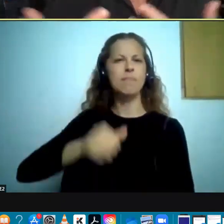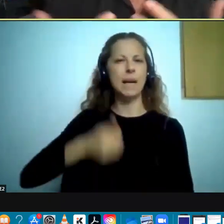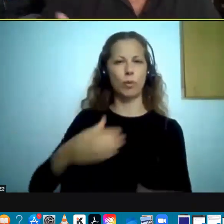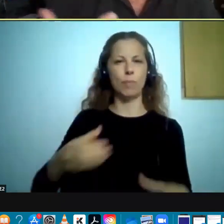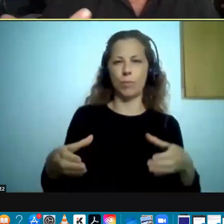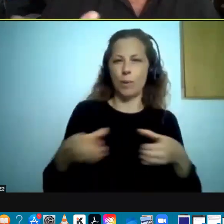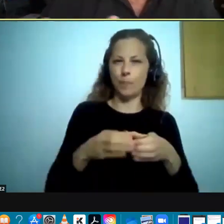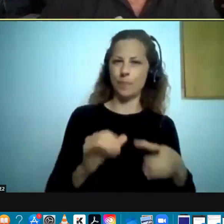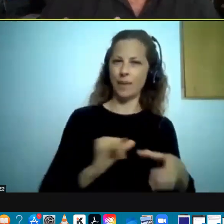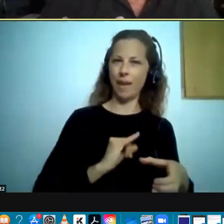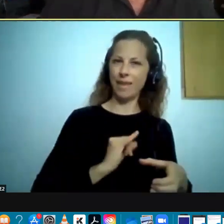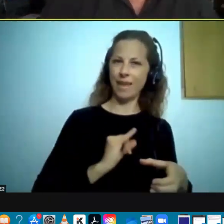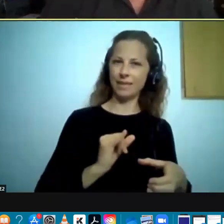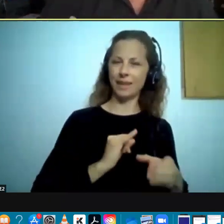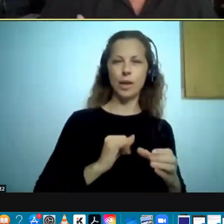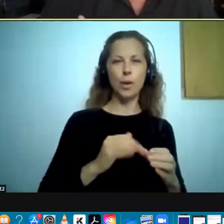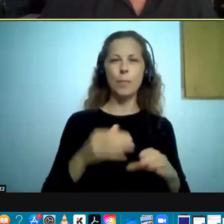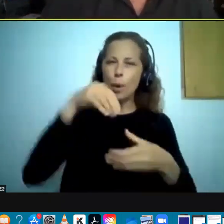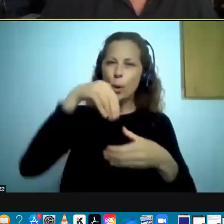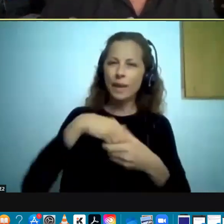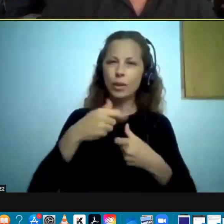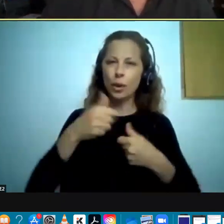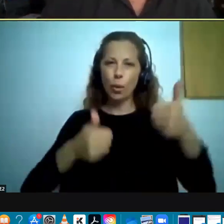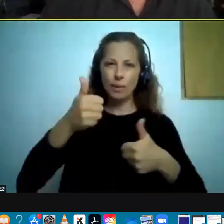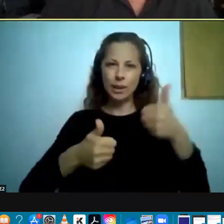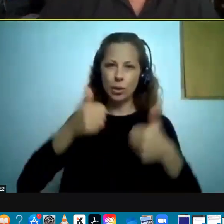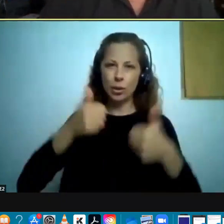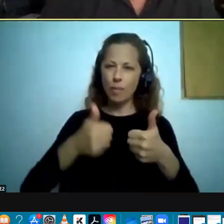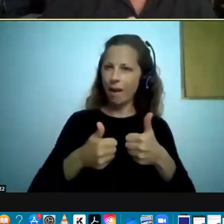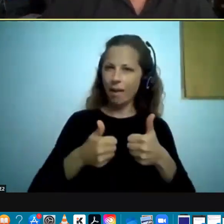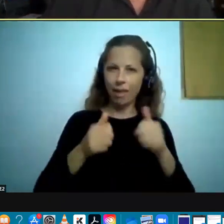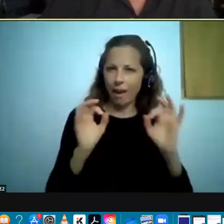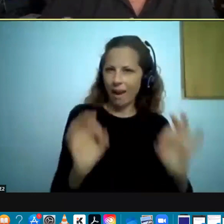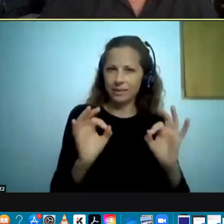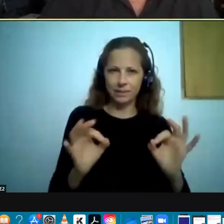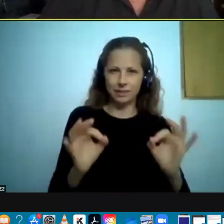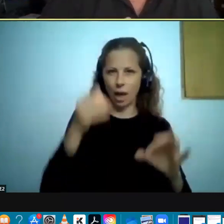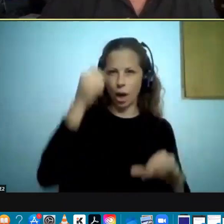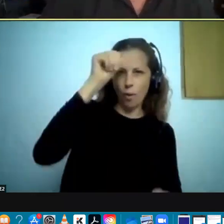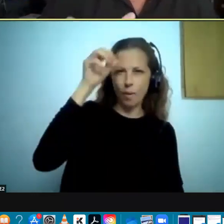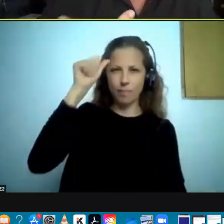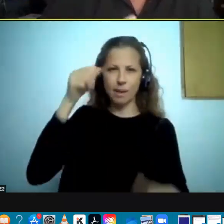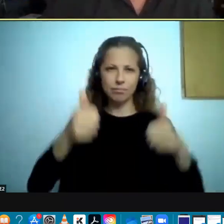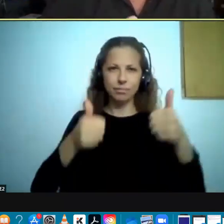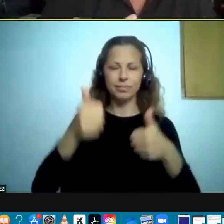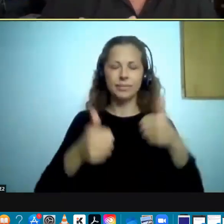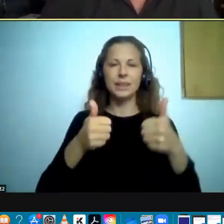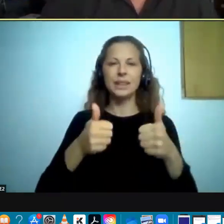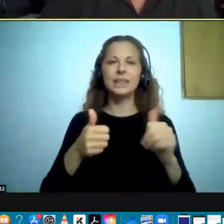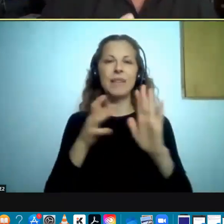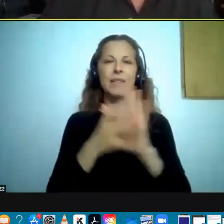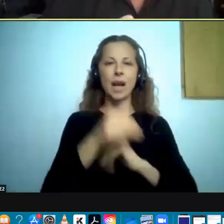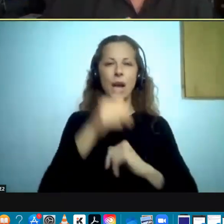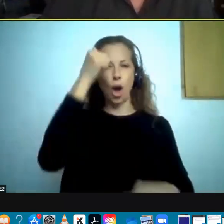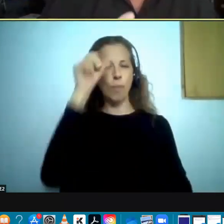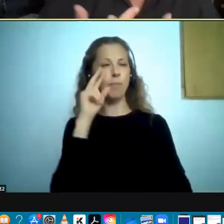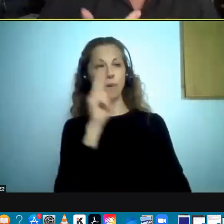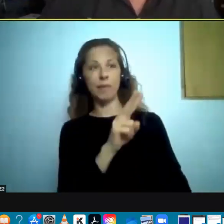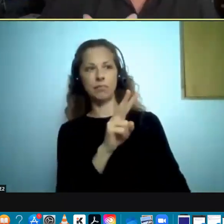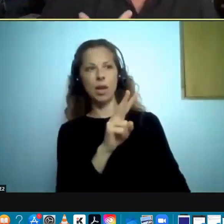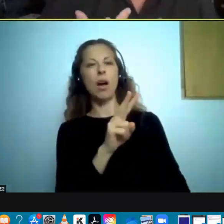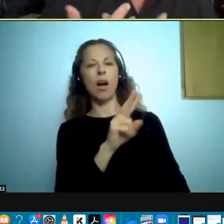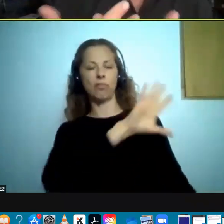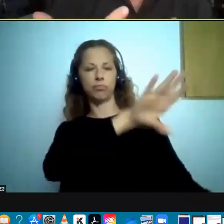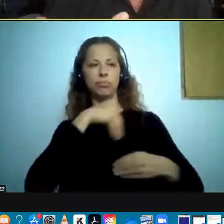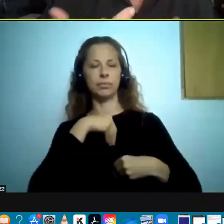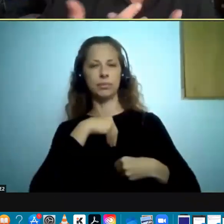Esa competitividad continua que hay entre los hombres, ¿no? Esas referencias de un hombre hacia otro, si eres hombre, dímelo a